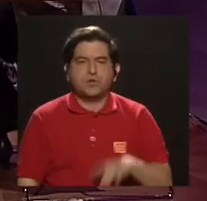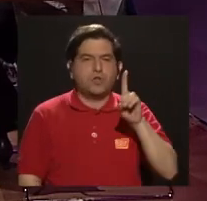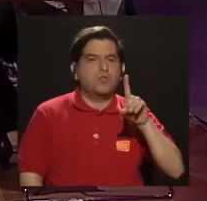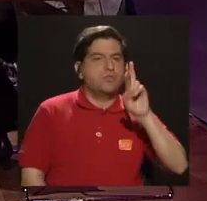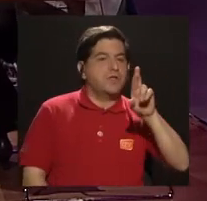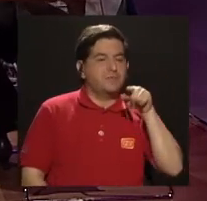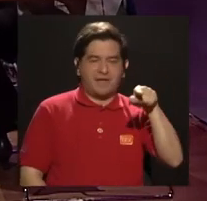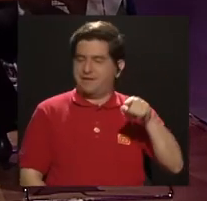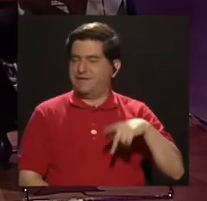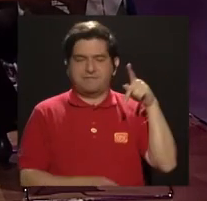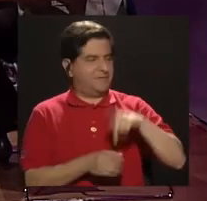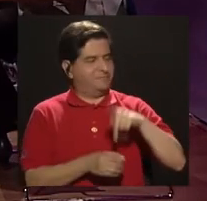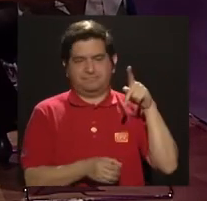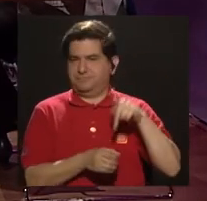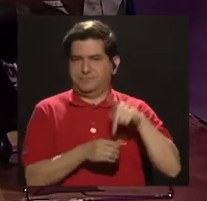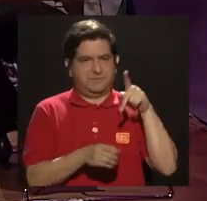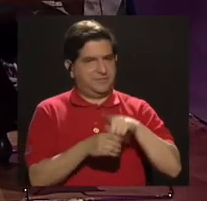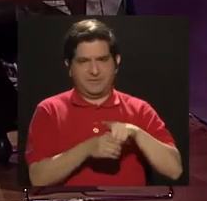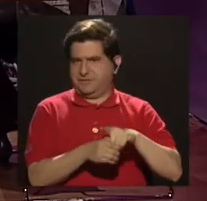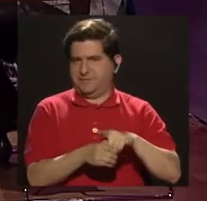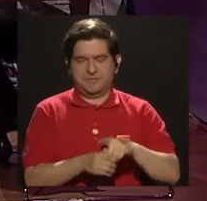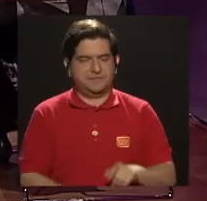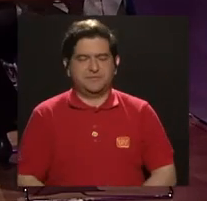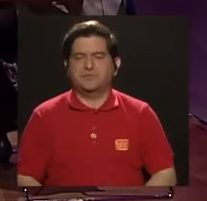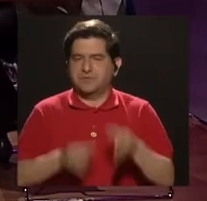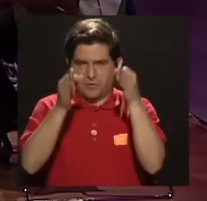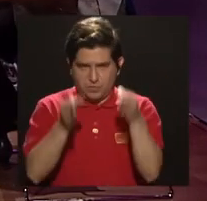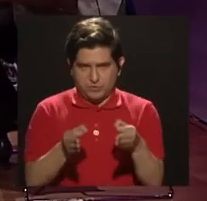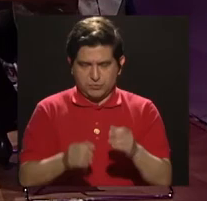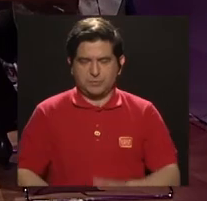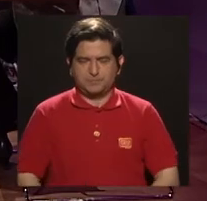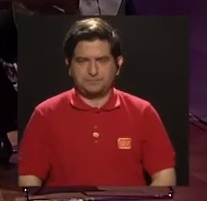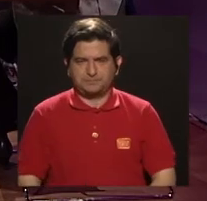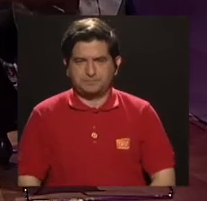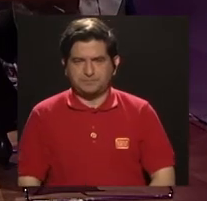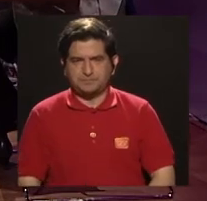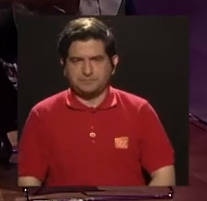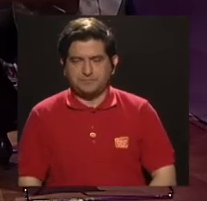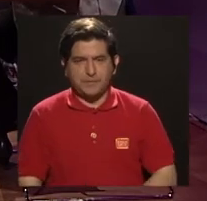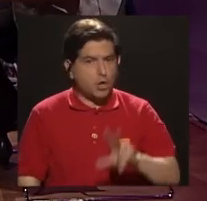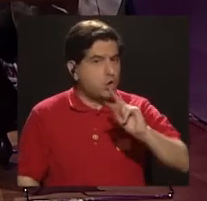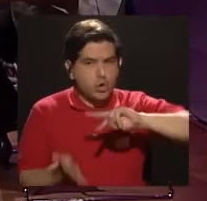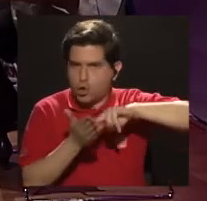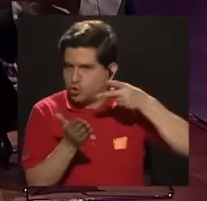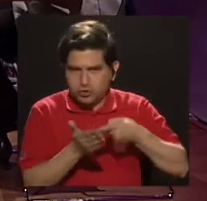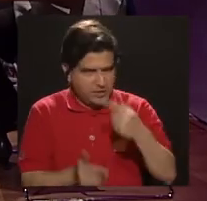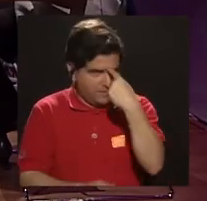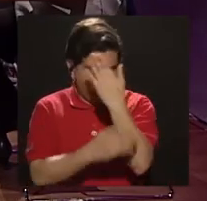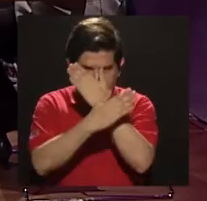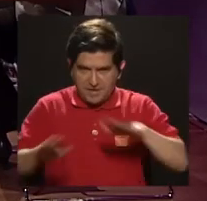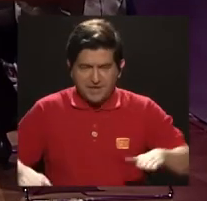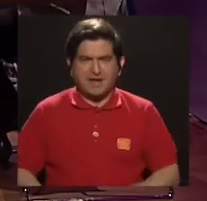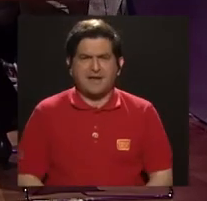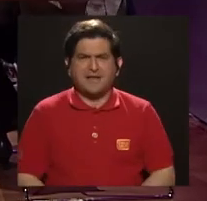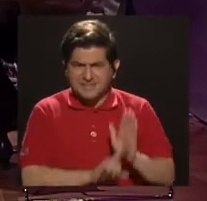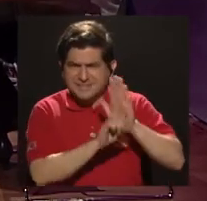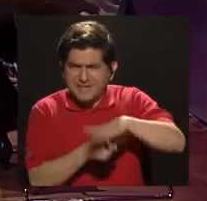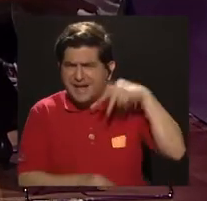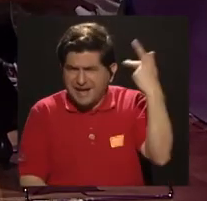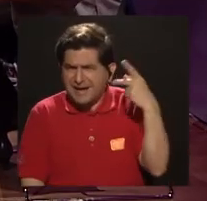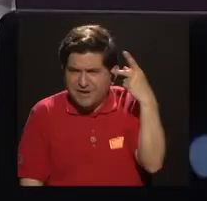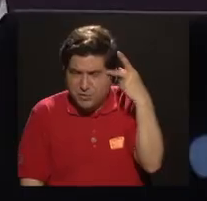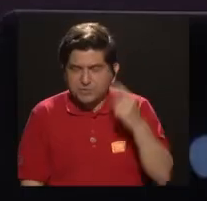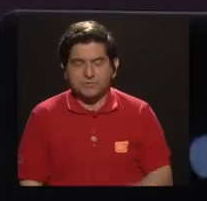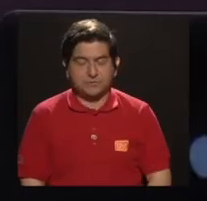ser no ha tenido éste no está siendo juzgada creo que es inocente lo que se ha iniciado el curso político verdad no